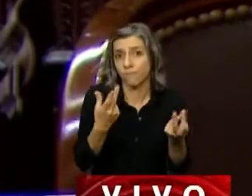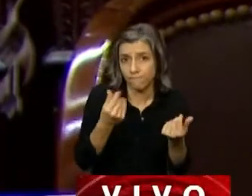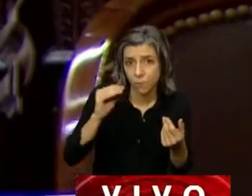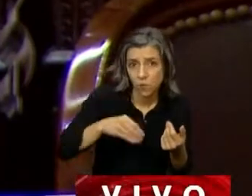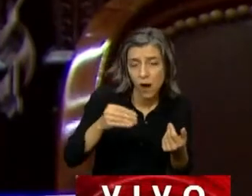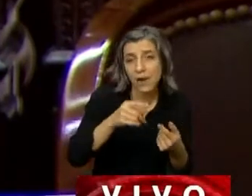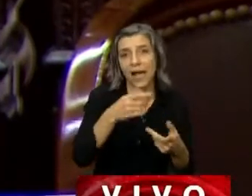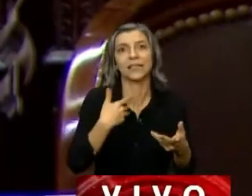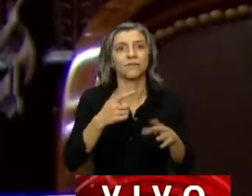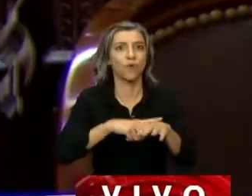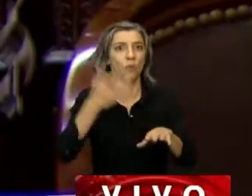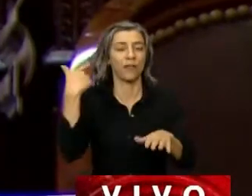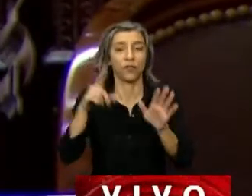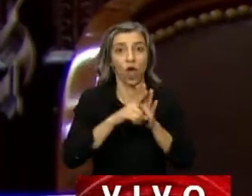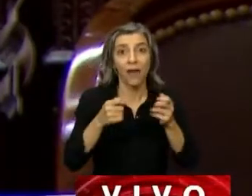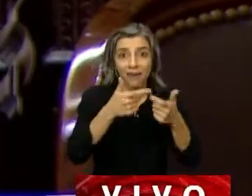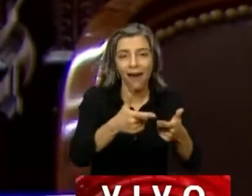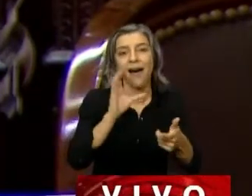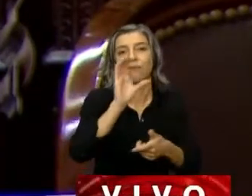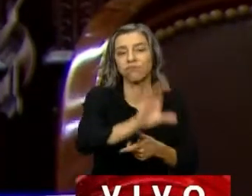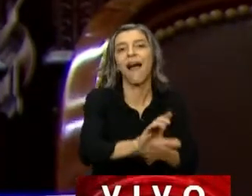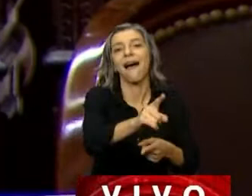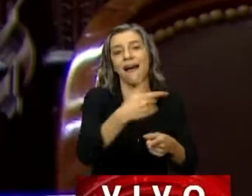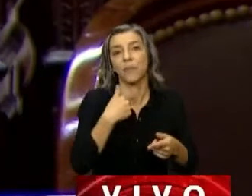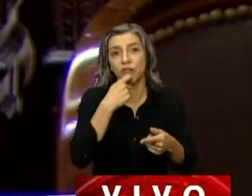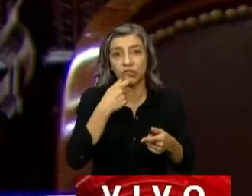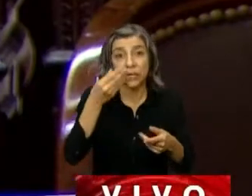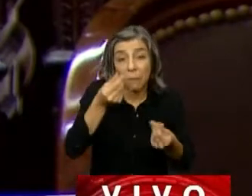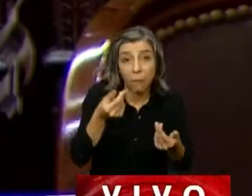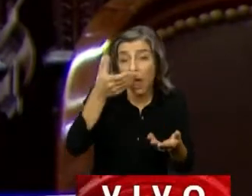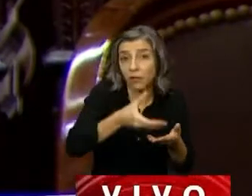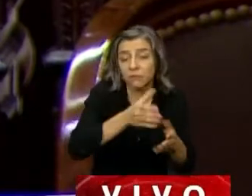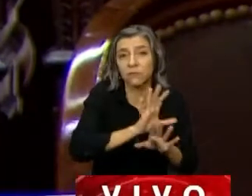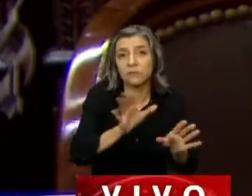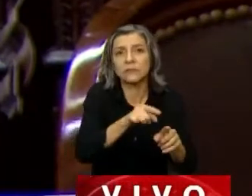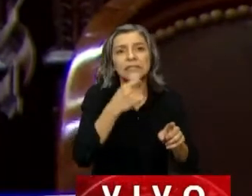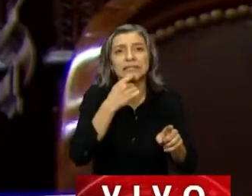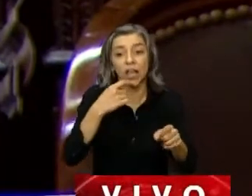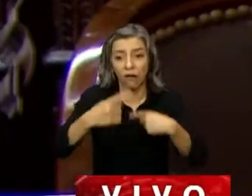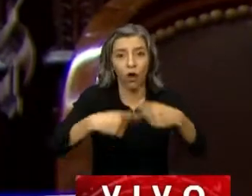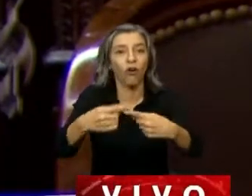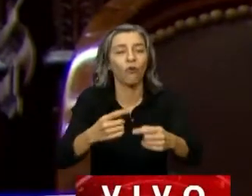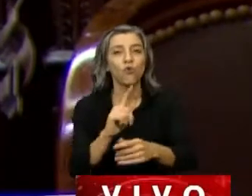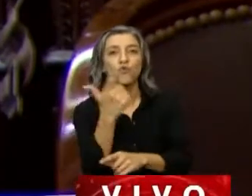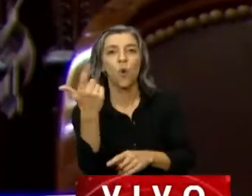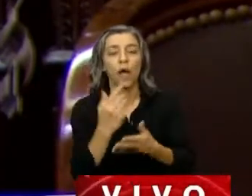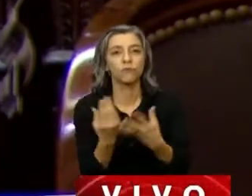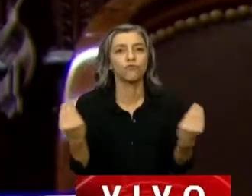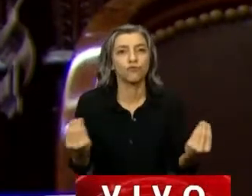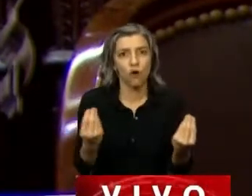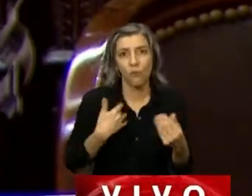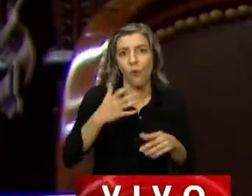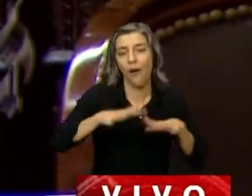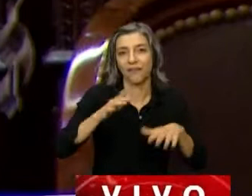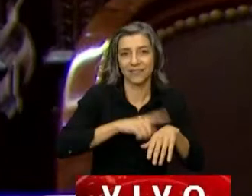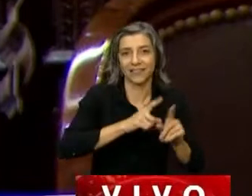estas asignaciones específicas no están pensadas con otra continuidad, tampoco es tan sencillo, por ejemplo, plantearse hacer un